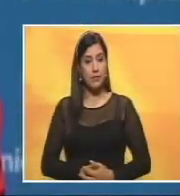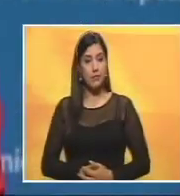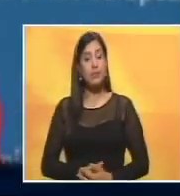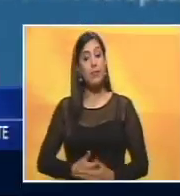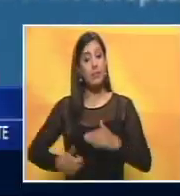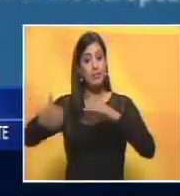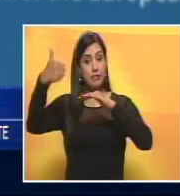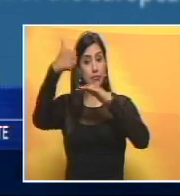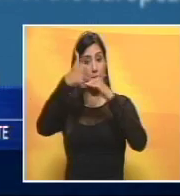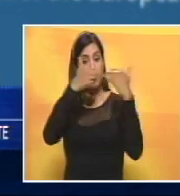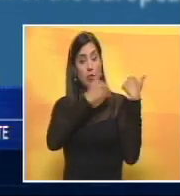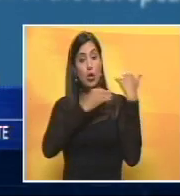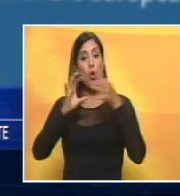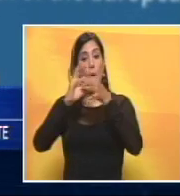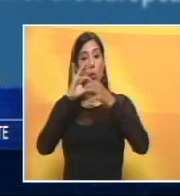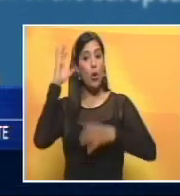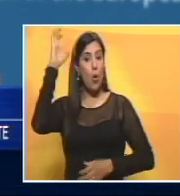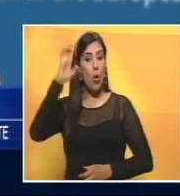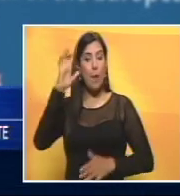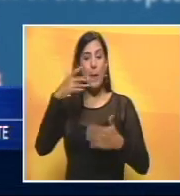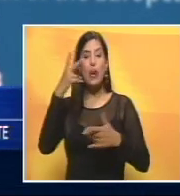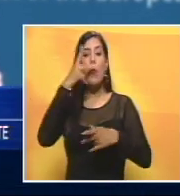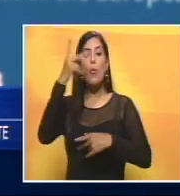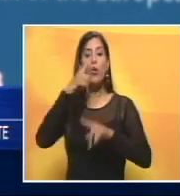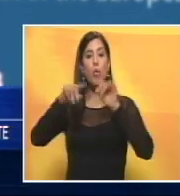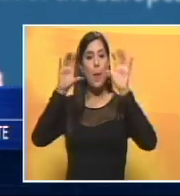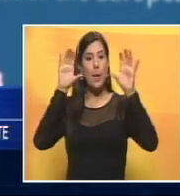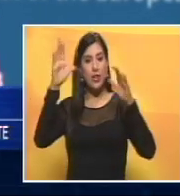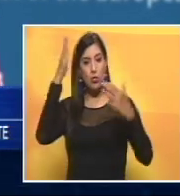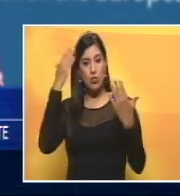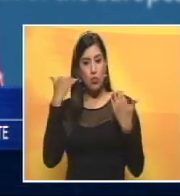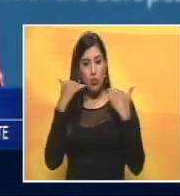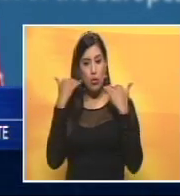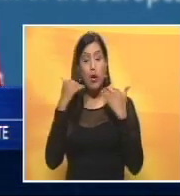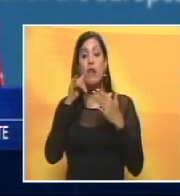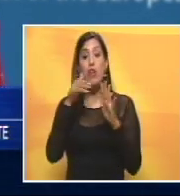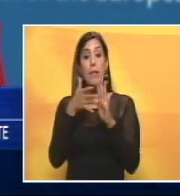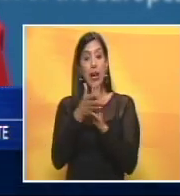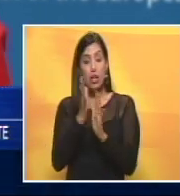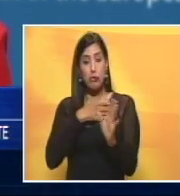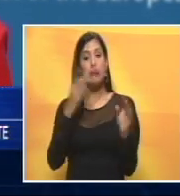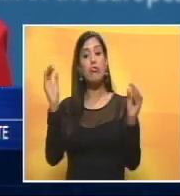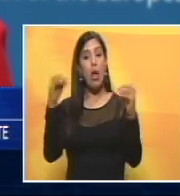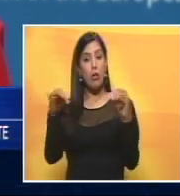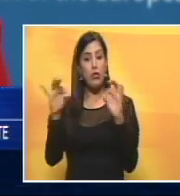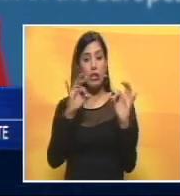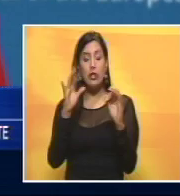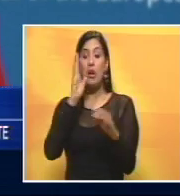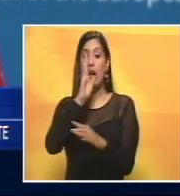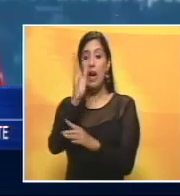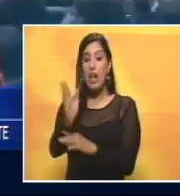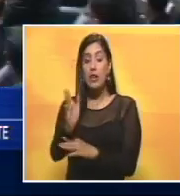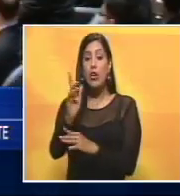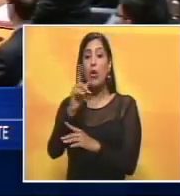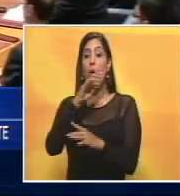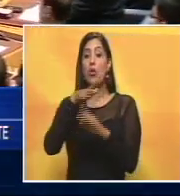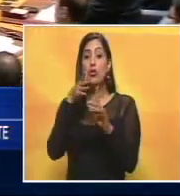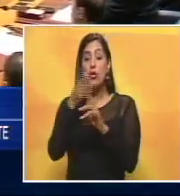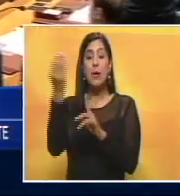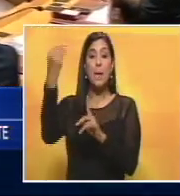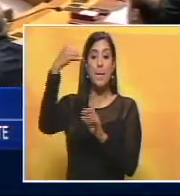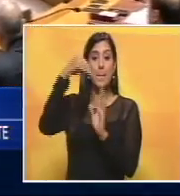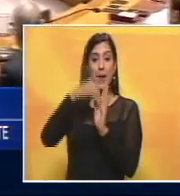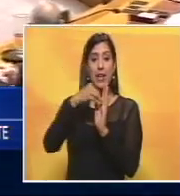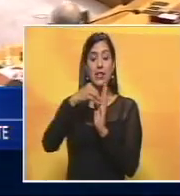La alta representante de la Unión Europea para la Política Exterior, Federica Mogherini, afirmó que acordaron preparar sanciones autónomas